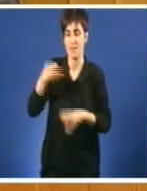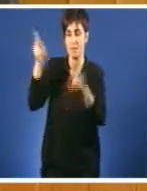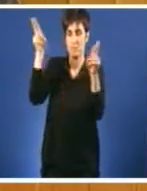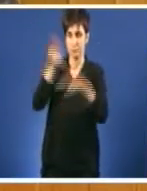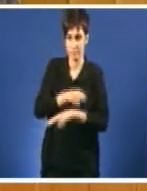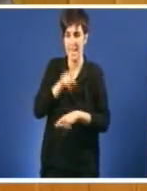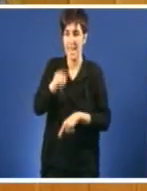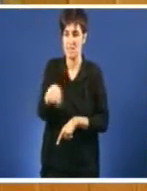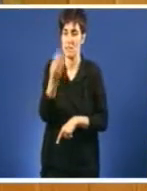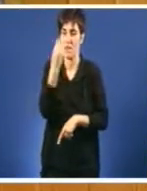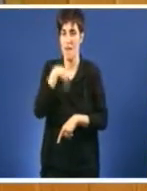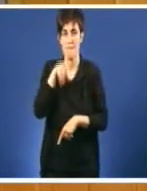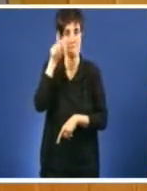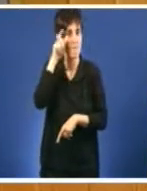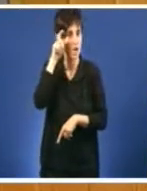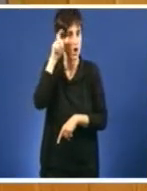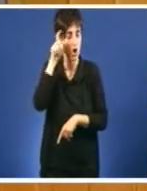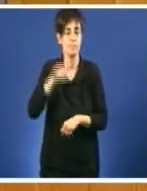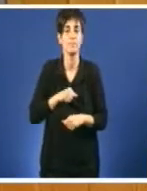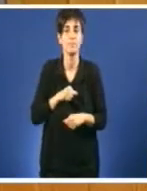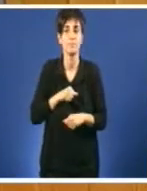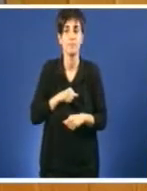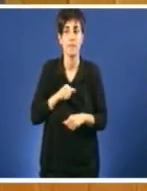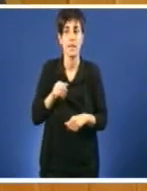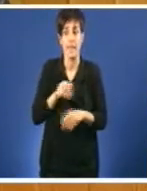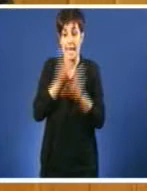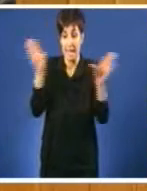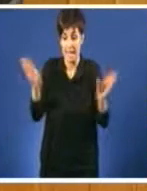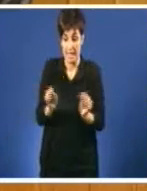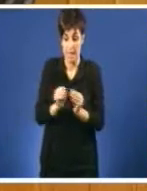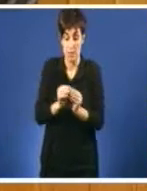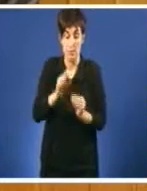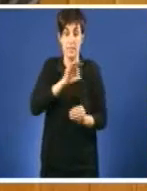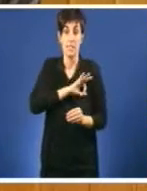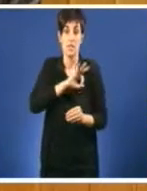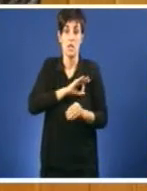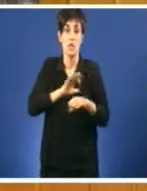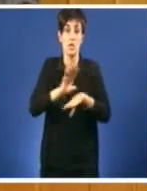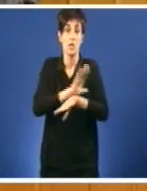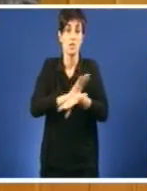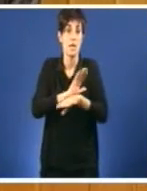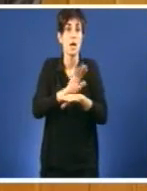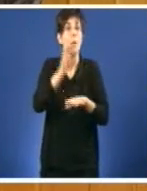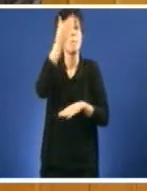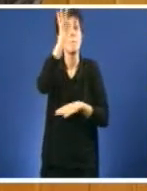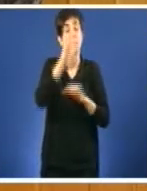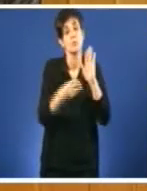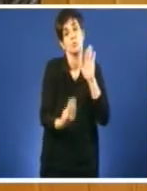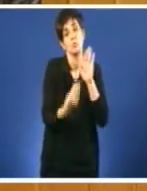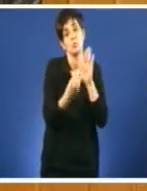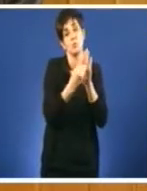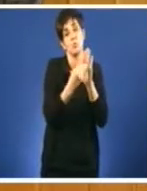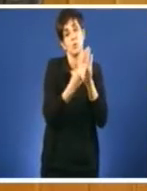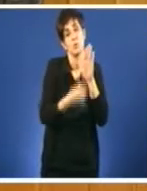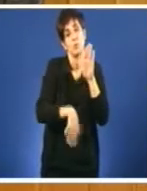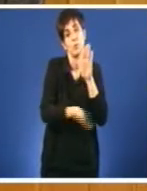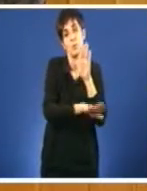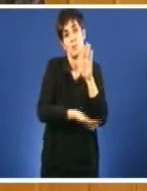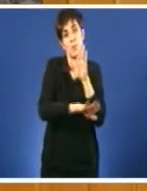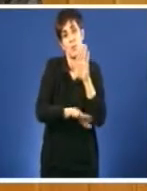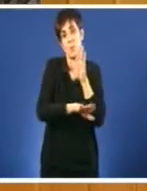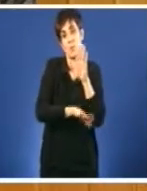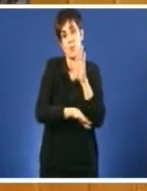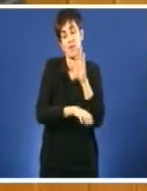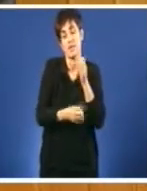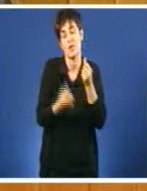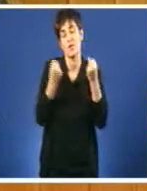En resumo, señora conselleira, estes orzamentos baséanse nunhas previsións ficticias,